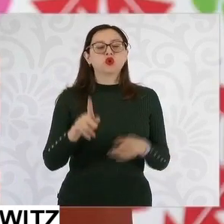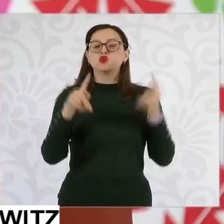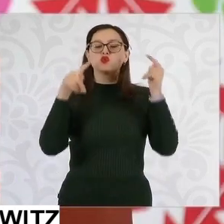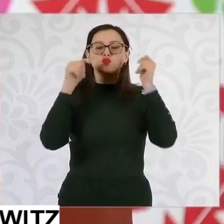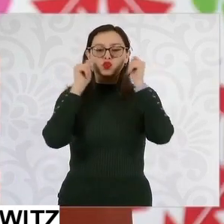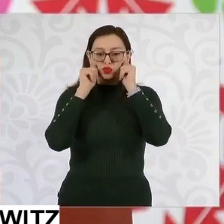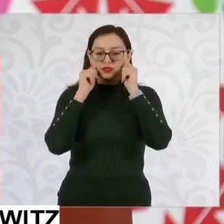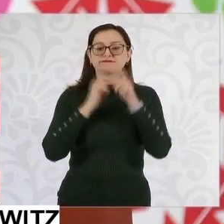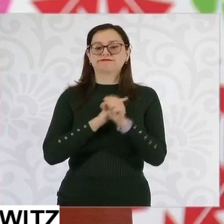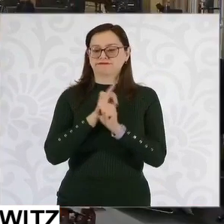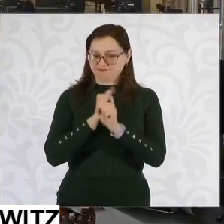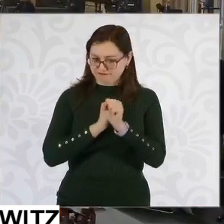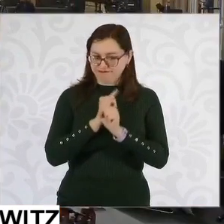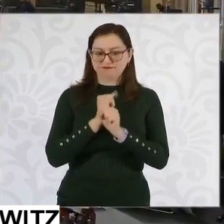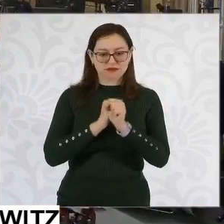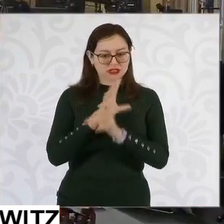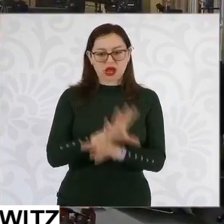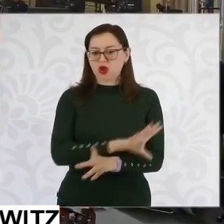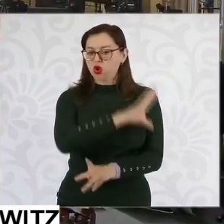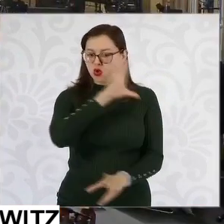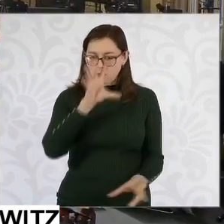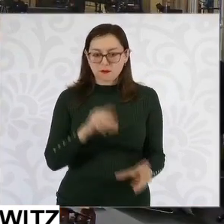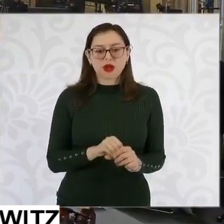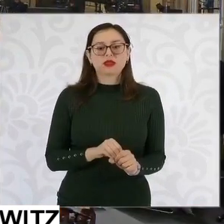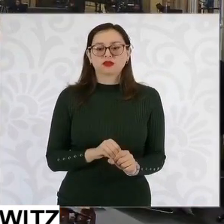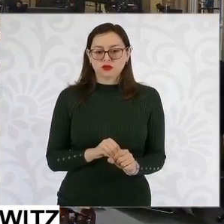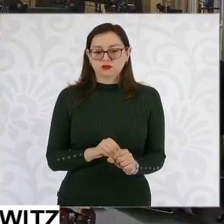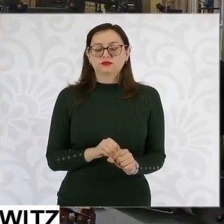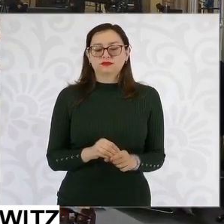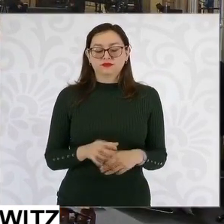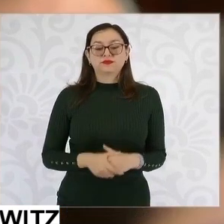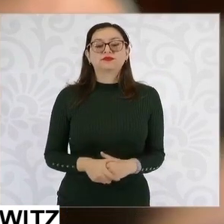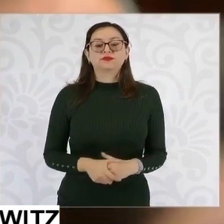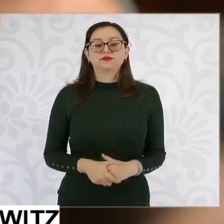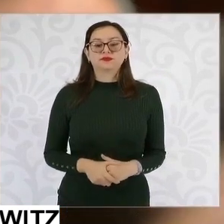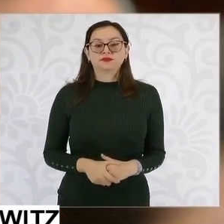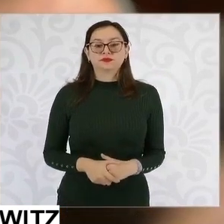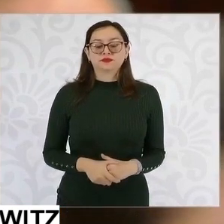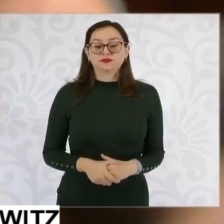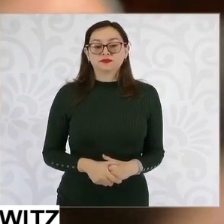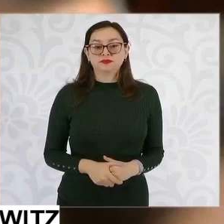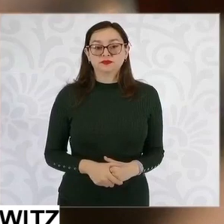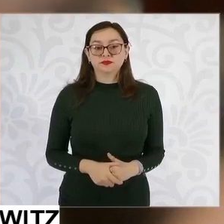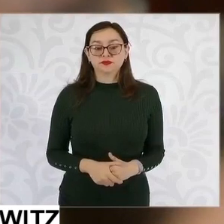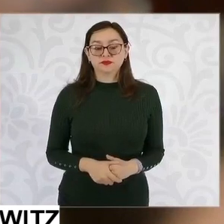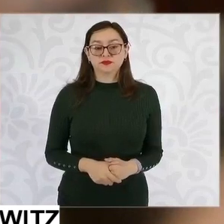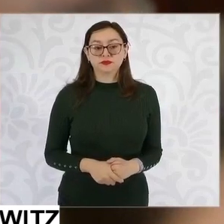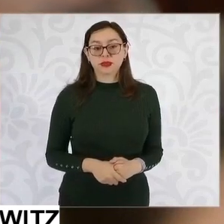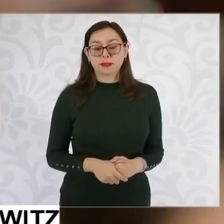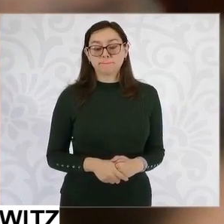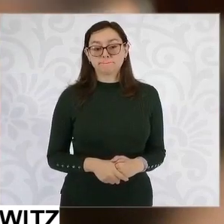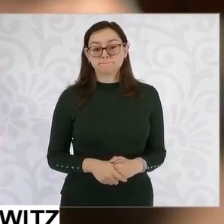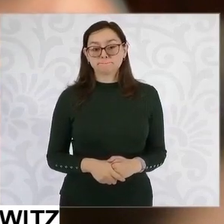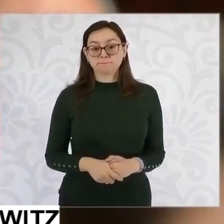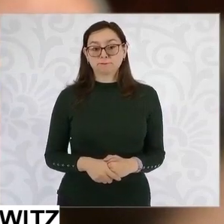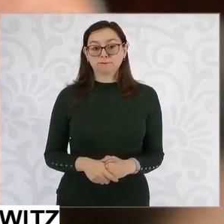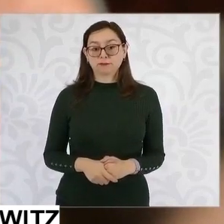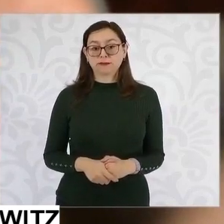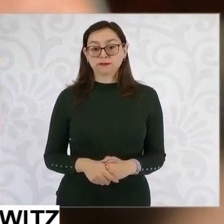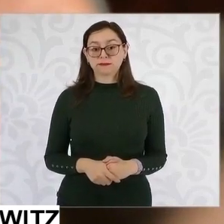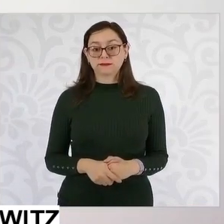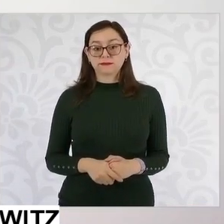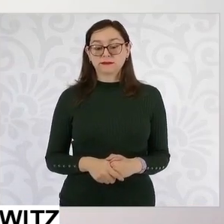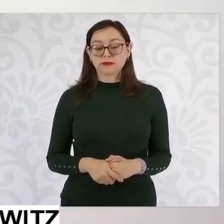cultivos de todos, no nada más del ambiente. ¿En donde se dieron estos brotes?